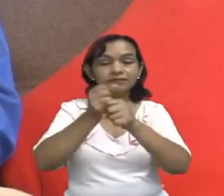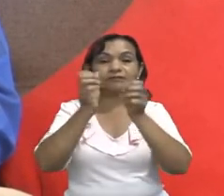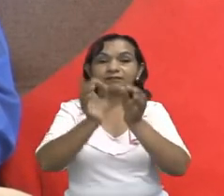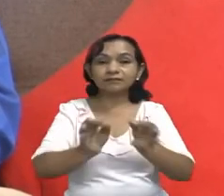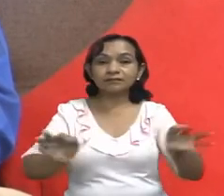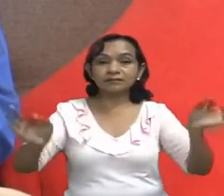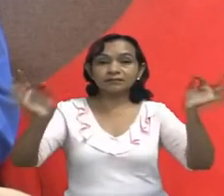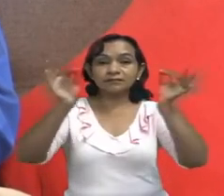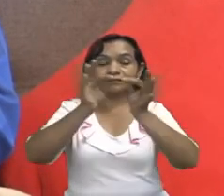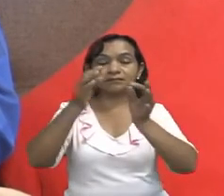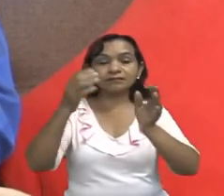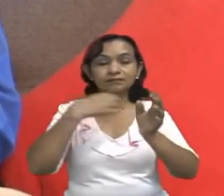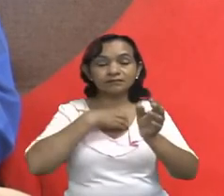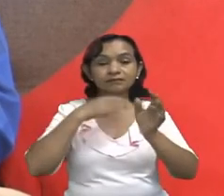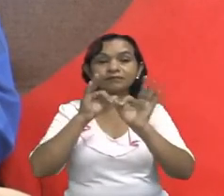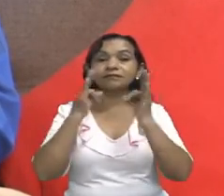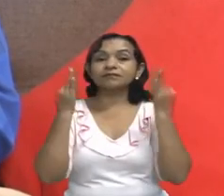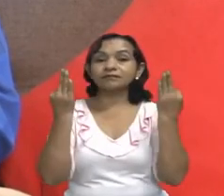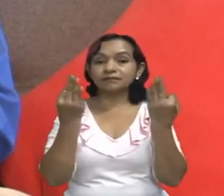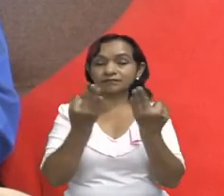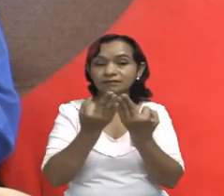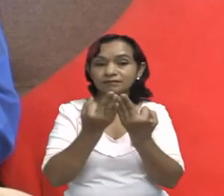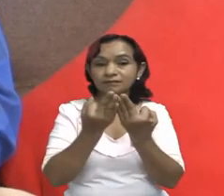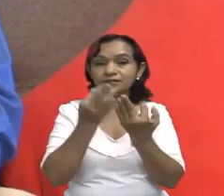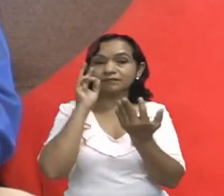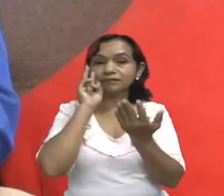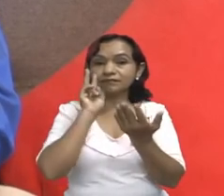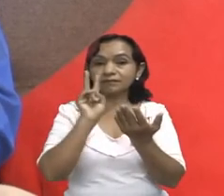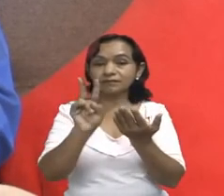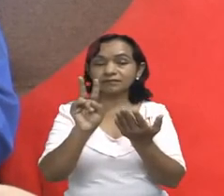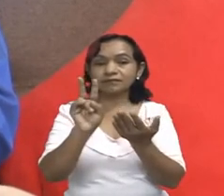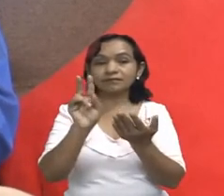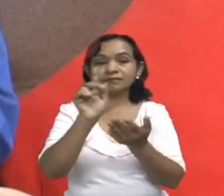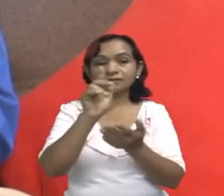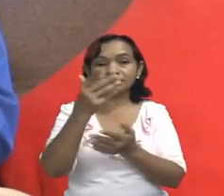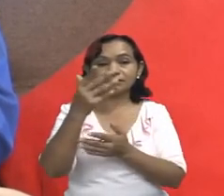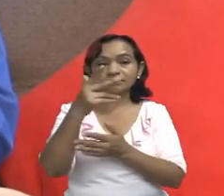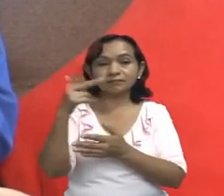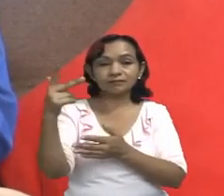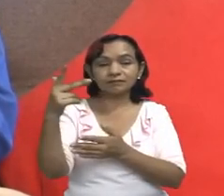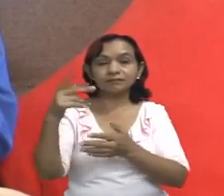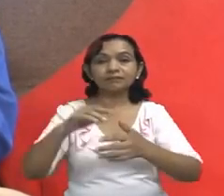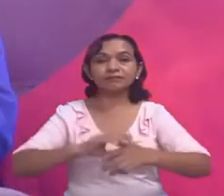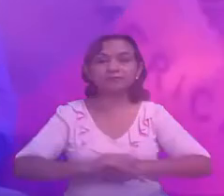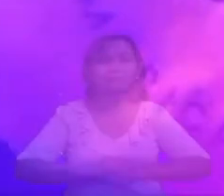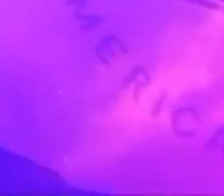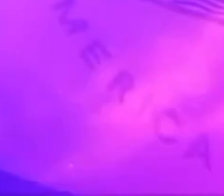importante para nuestra familia. Le invitamos a que se quede entonces en sintonía del canal parlamentario.